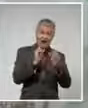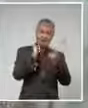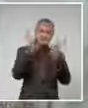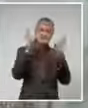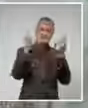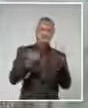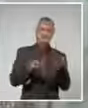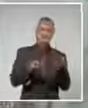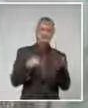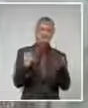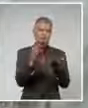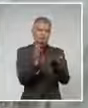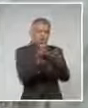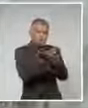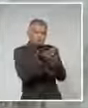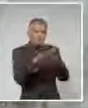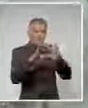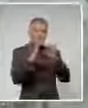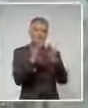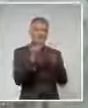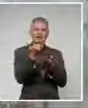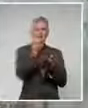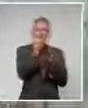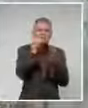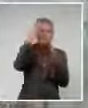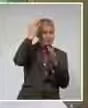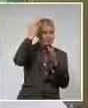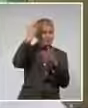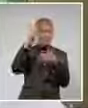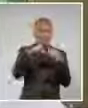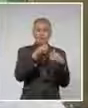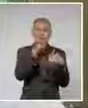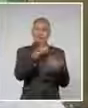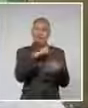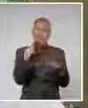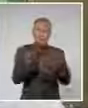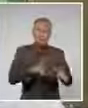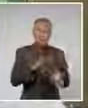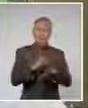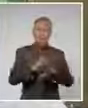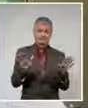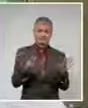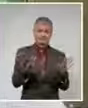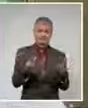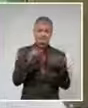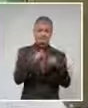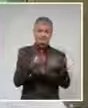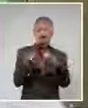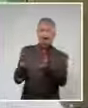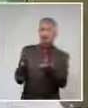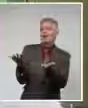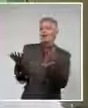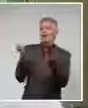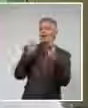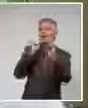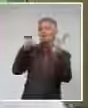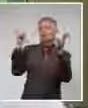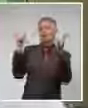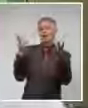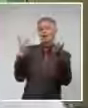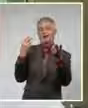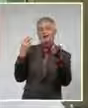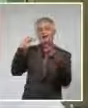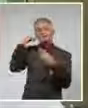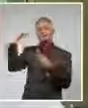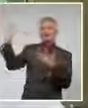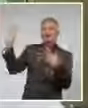eliminación completa de una lesión que era por concepto mortal. Darle nuevamente a este niño sueños, darle nuevamente esperanzas a su familia y